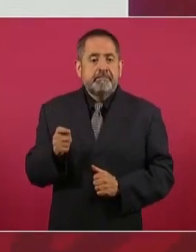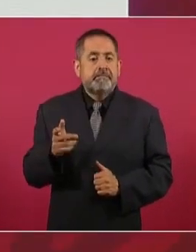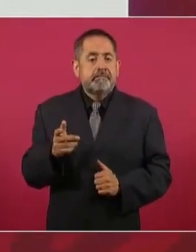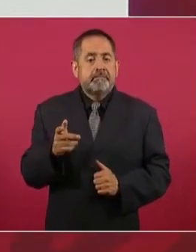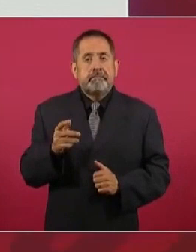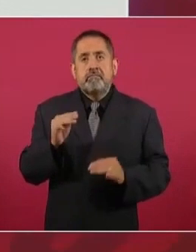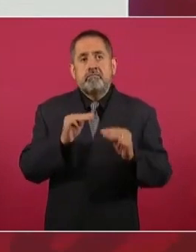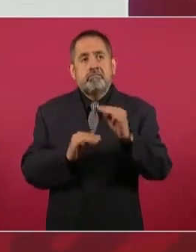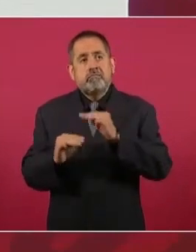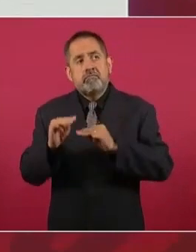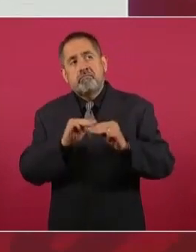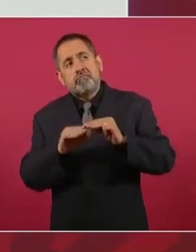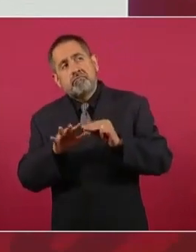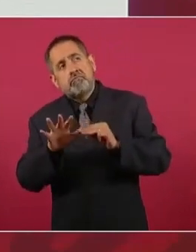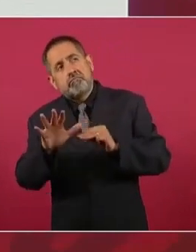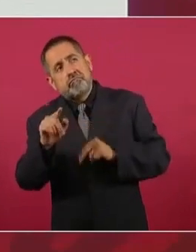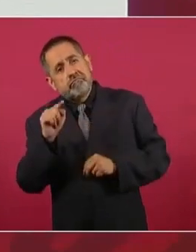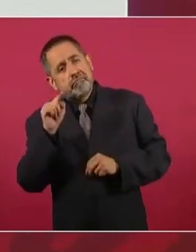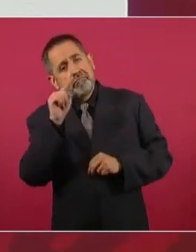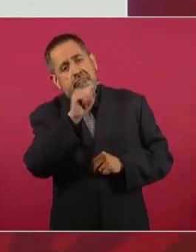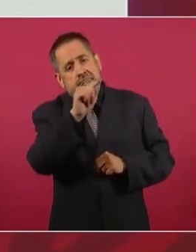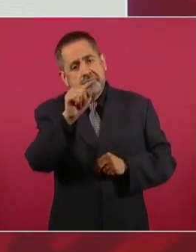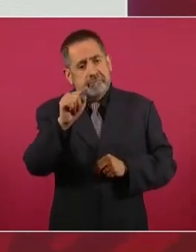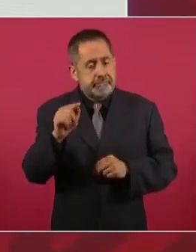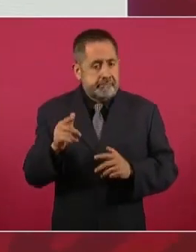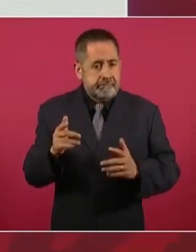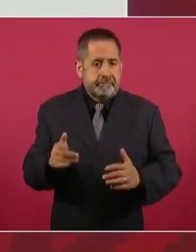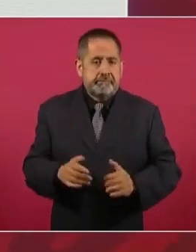en la sierra, en